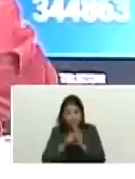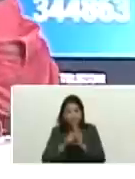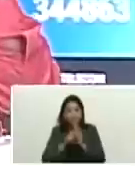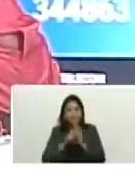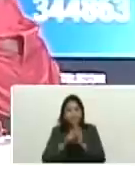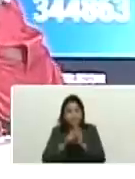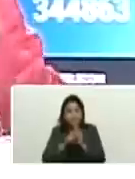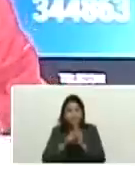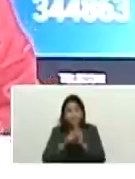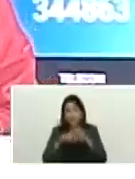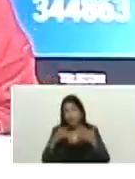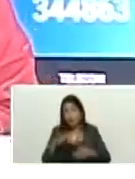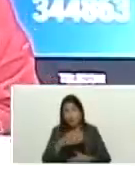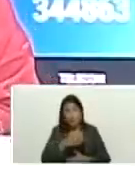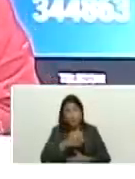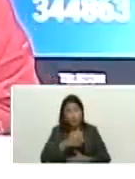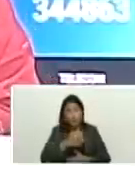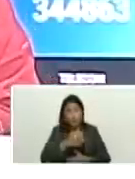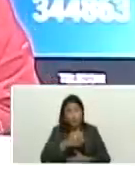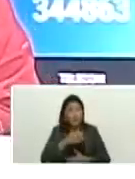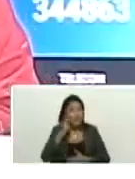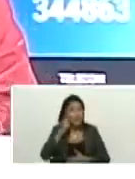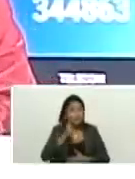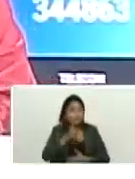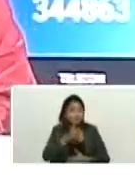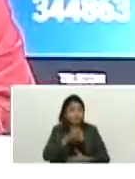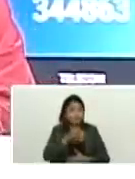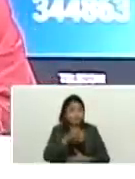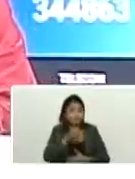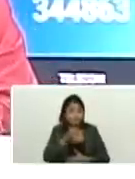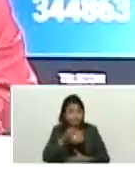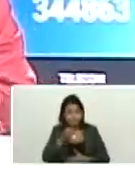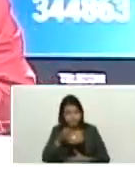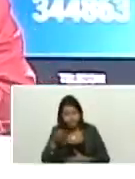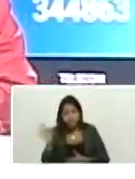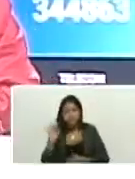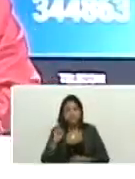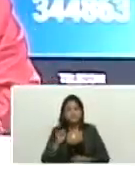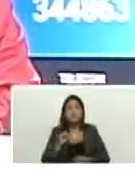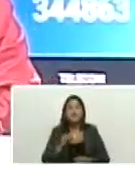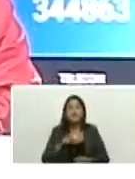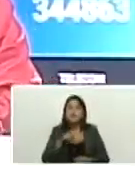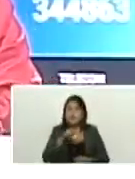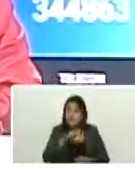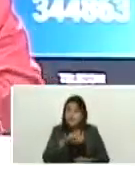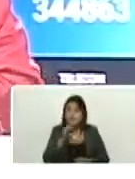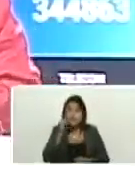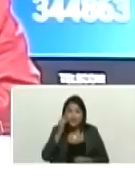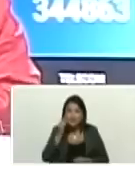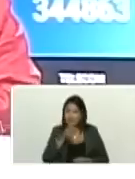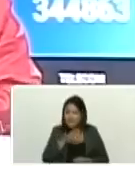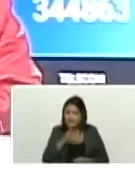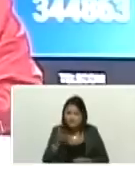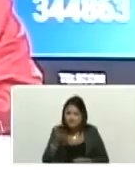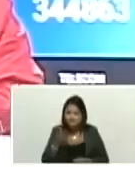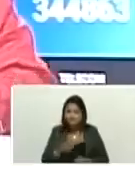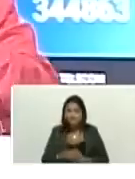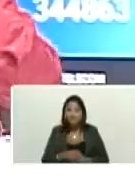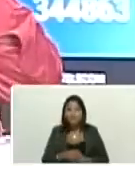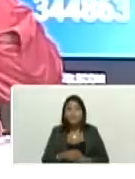Días de gloria hemos vivido, pero sobre todo días de gloria y de